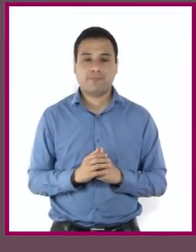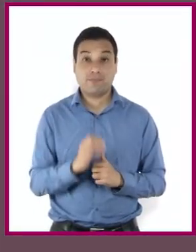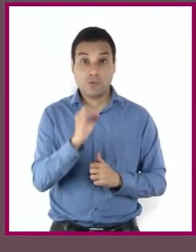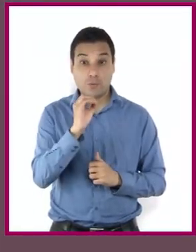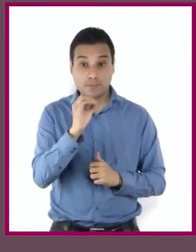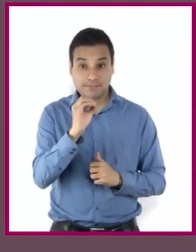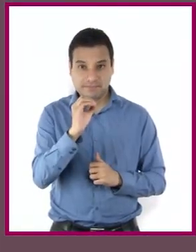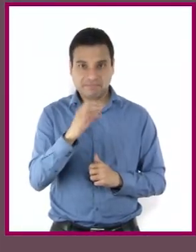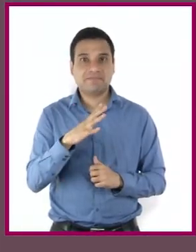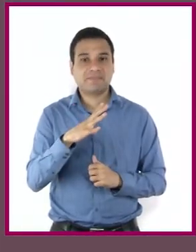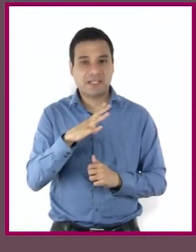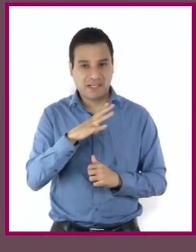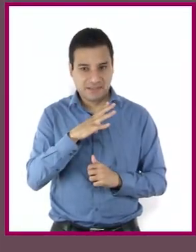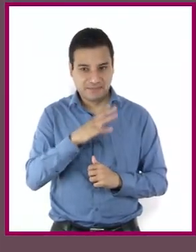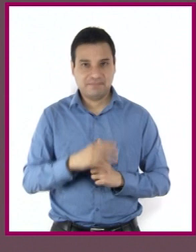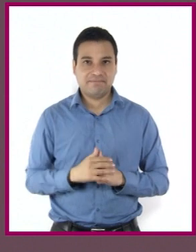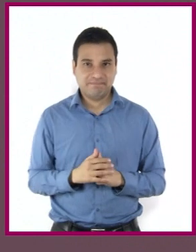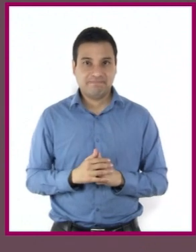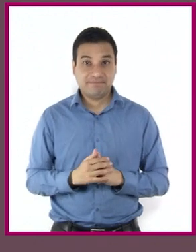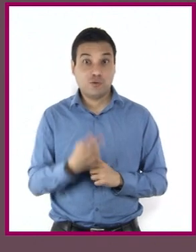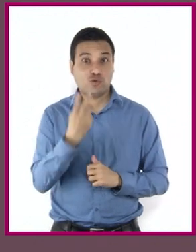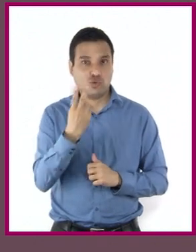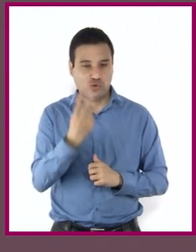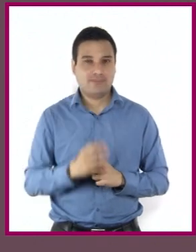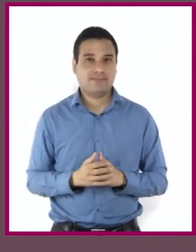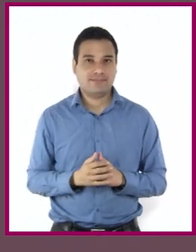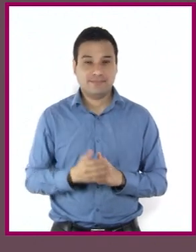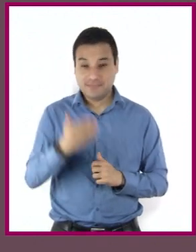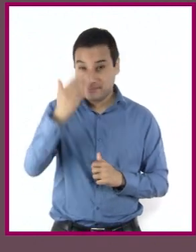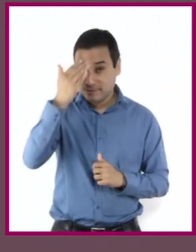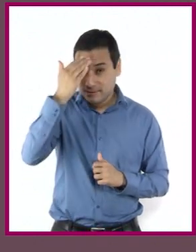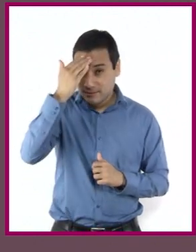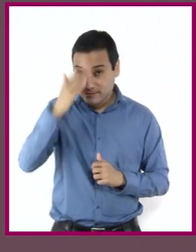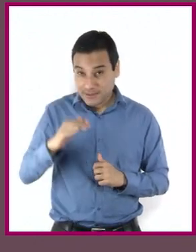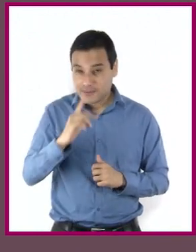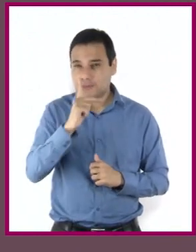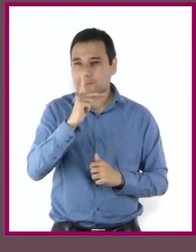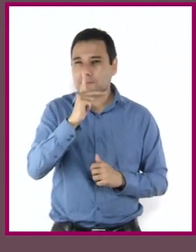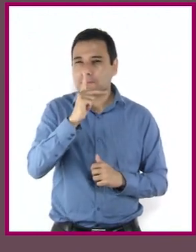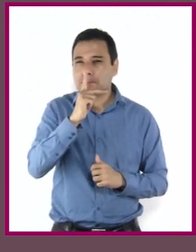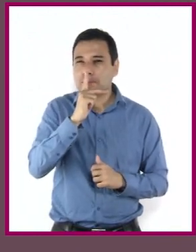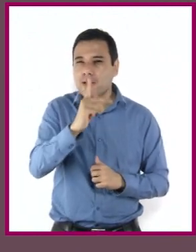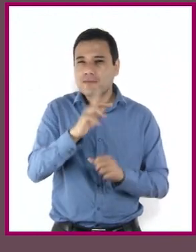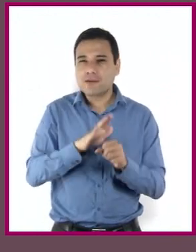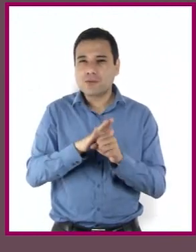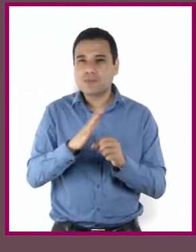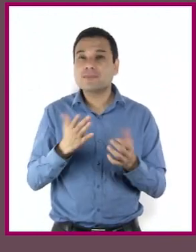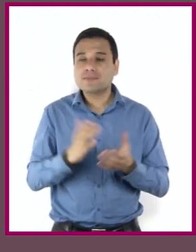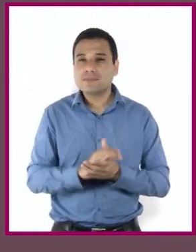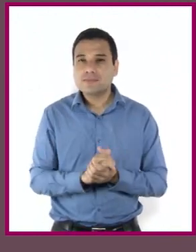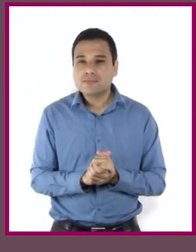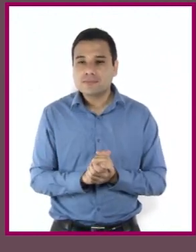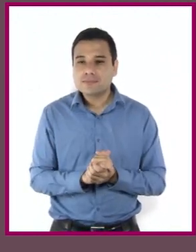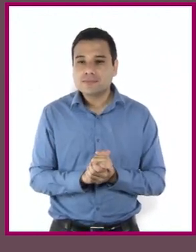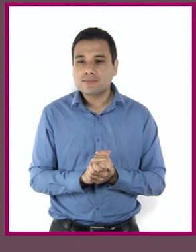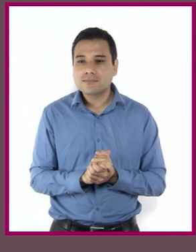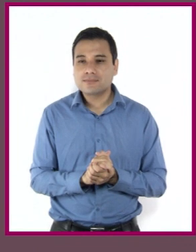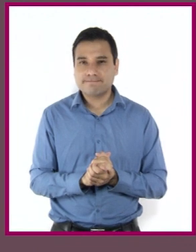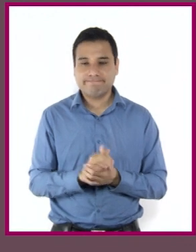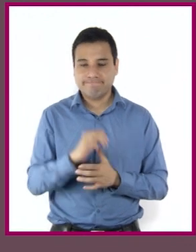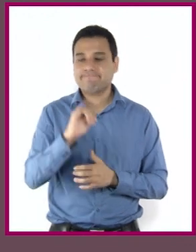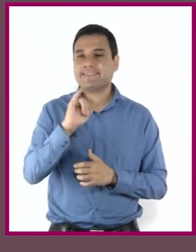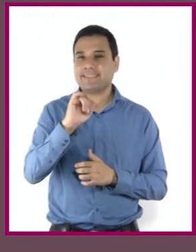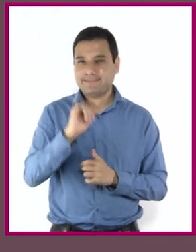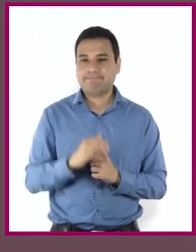O sí está, y en 2 ocasiones. ¿Sabrás ya de casualidad cuáles son los procesos?